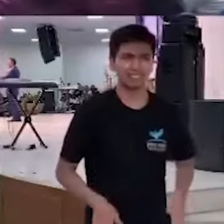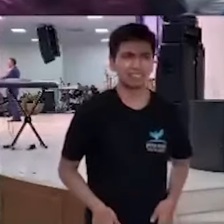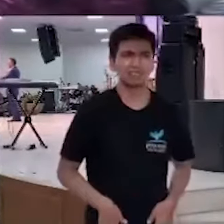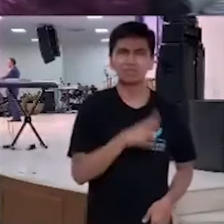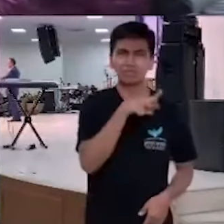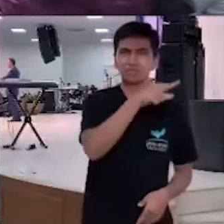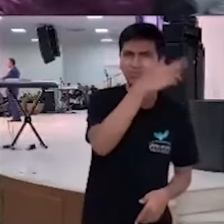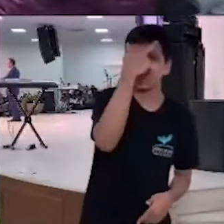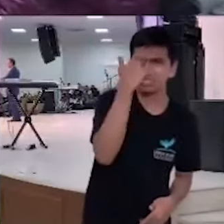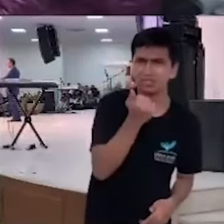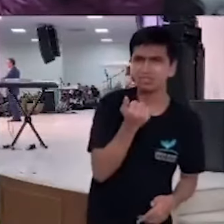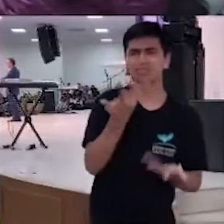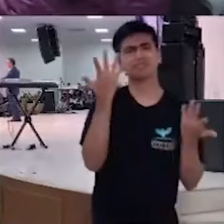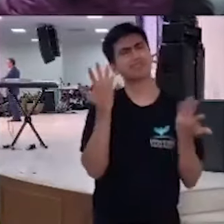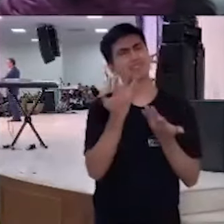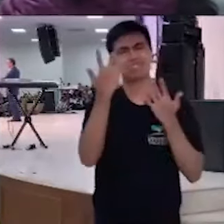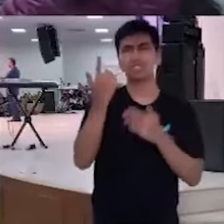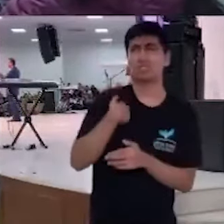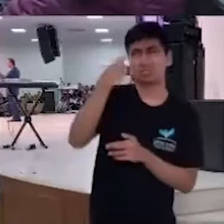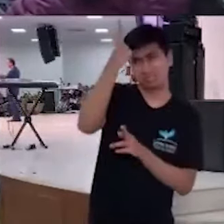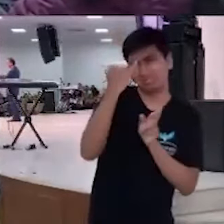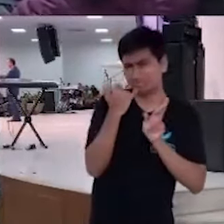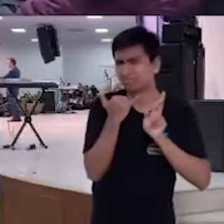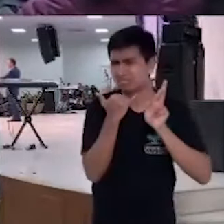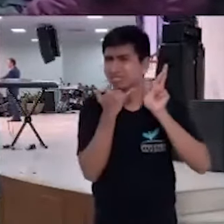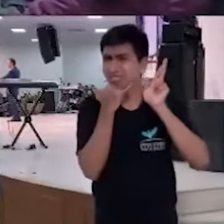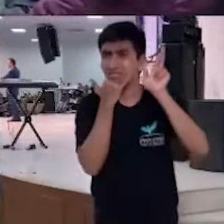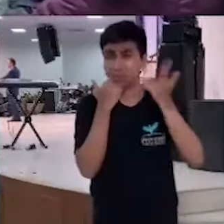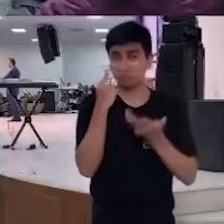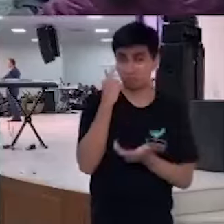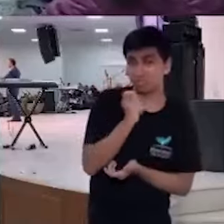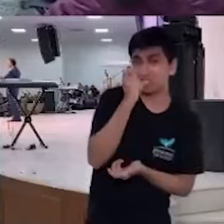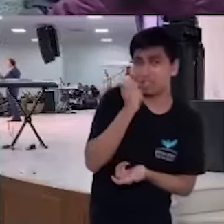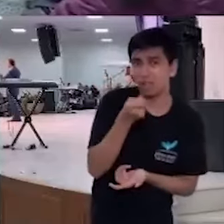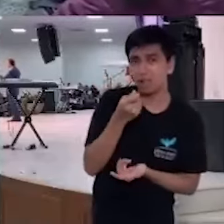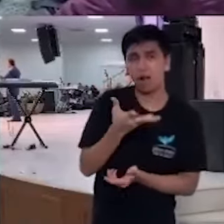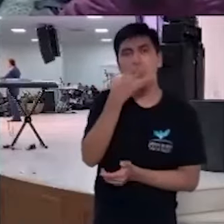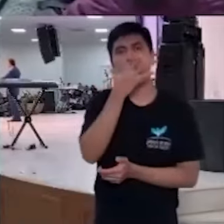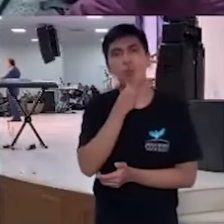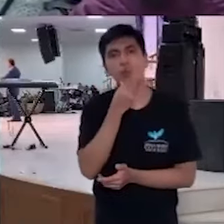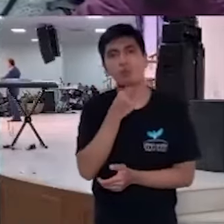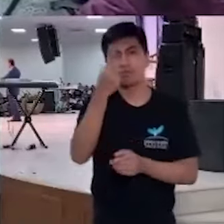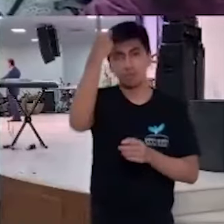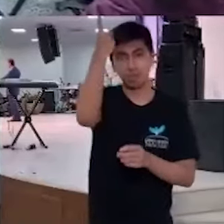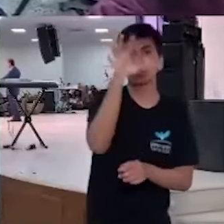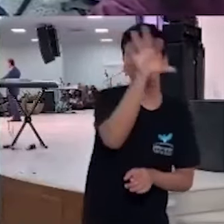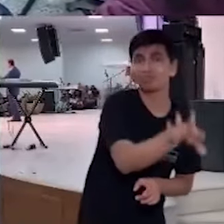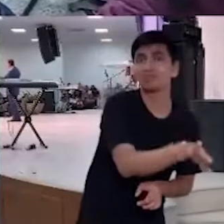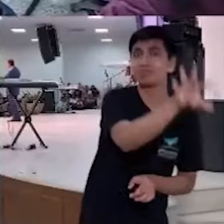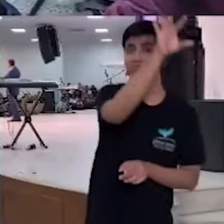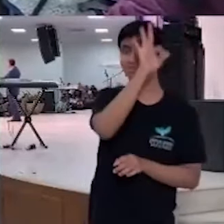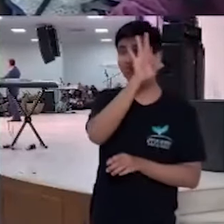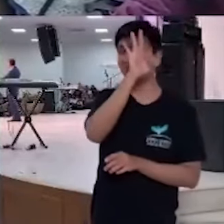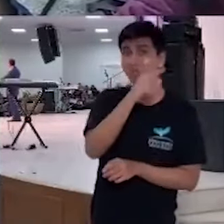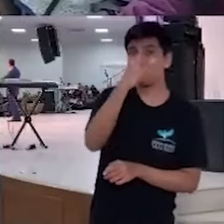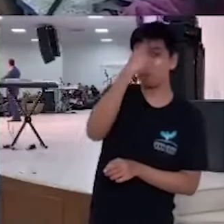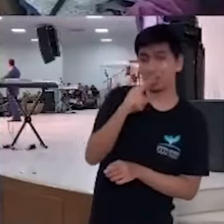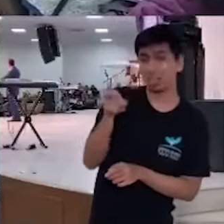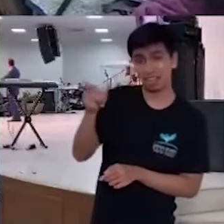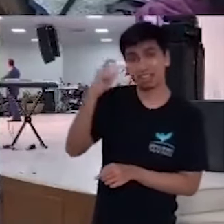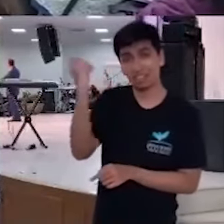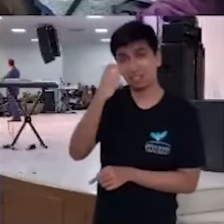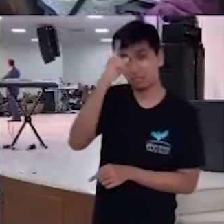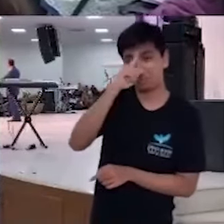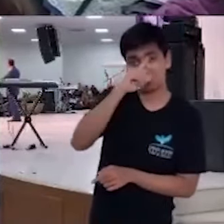bajo cobertura. David sí aceptó la exhortación, David sí reconoció. Qué importante este